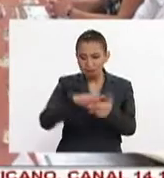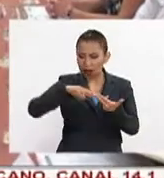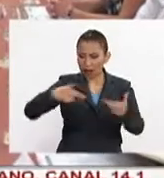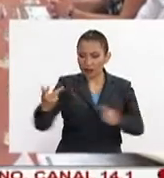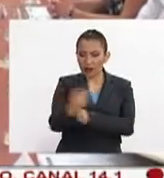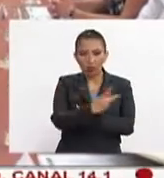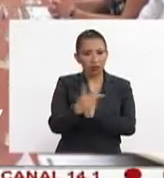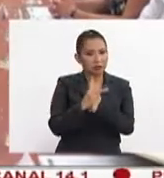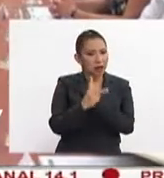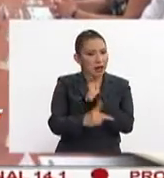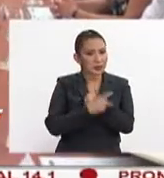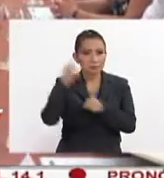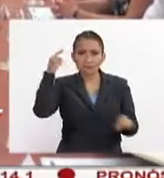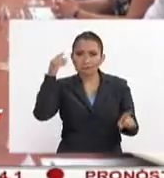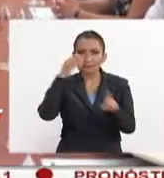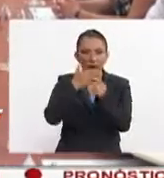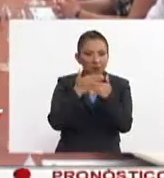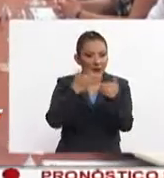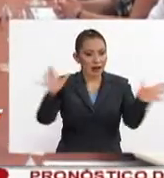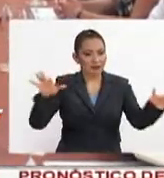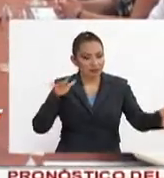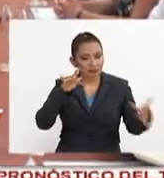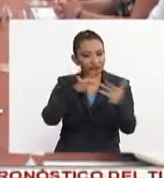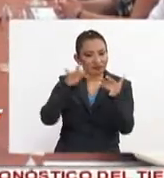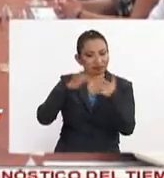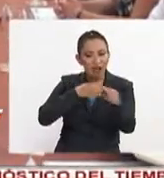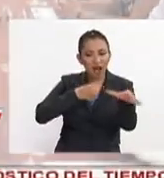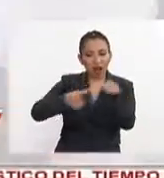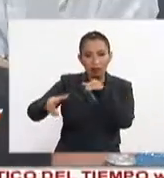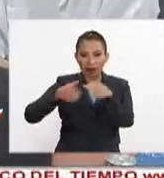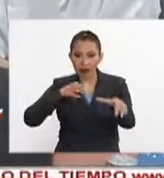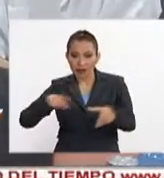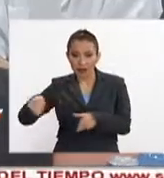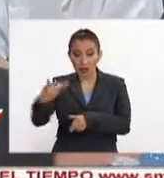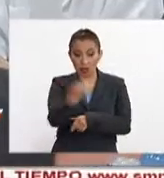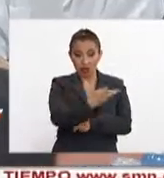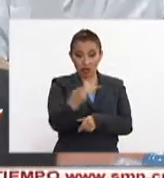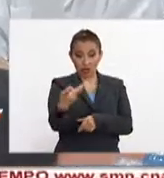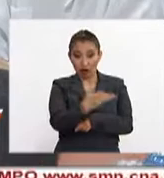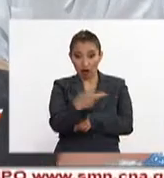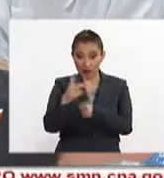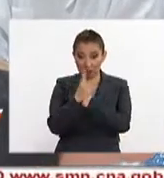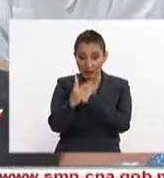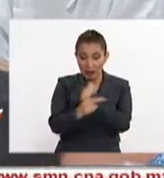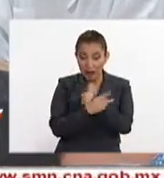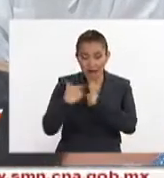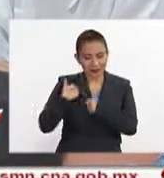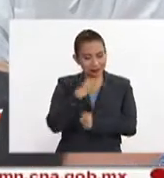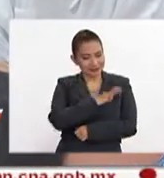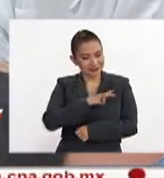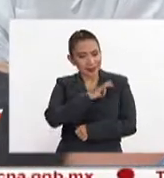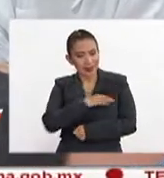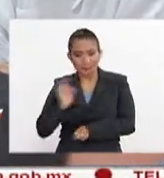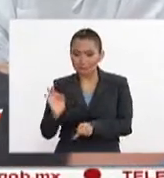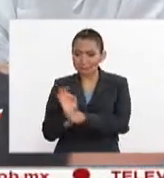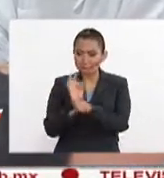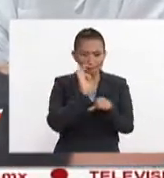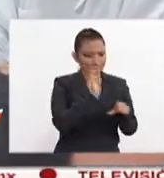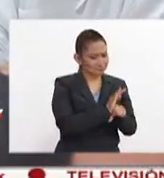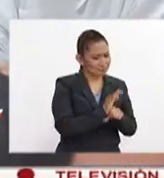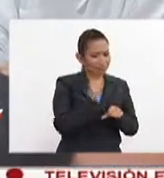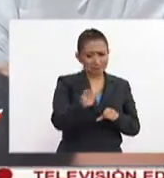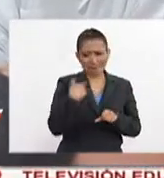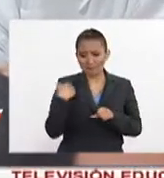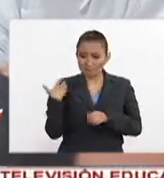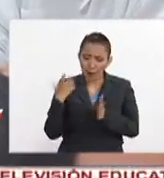bilaterales y el propósito de ampliar los nexos económicos comerciales. Ambas partes se congratularon por el fortalecimiento